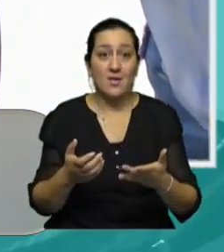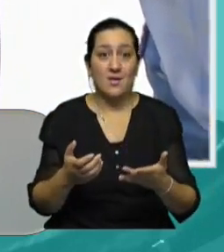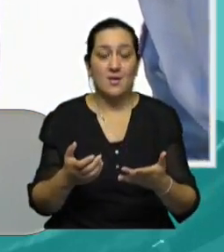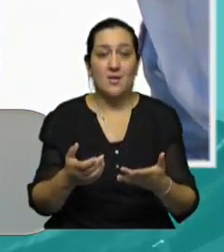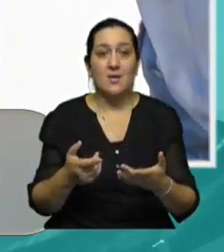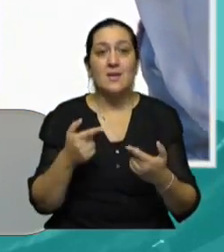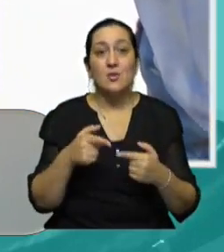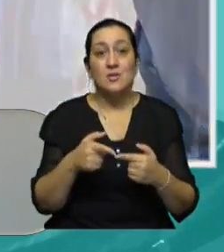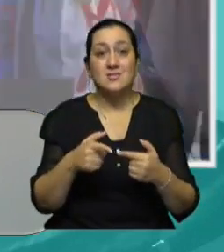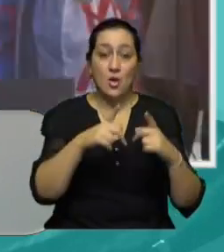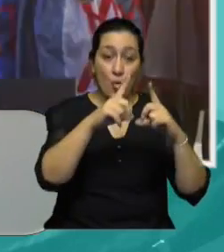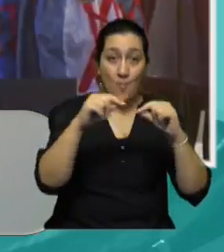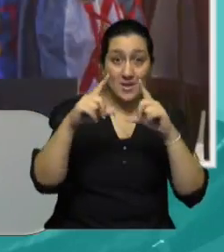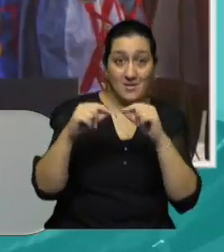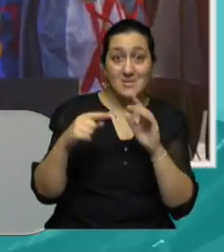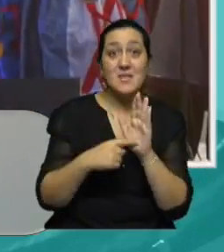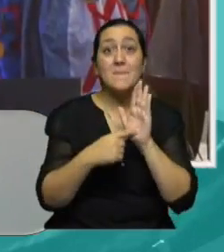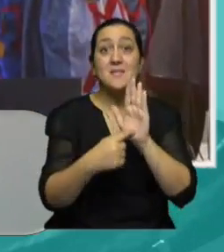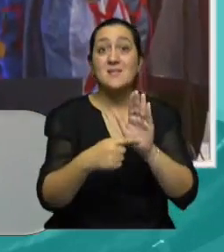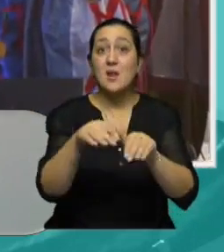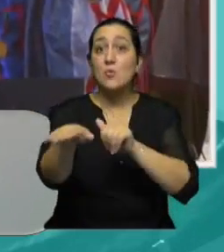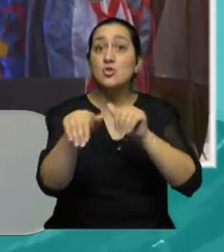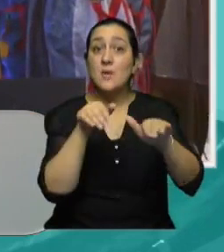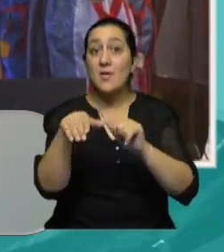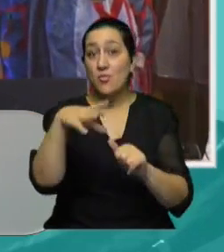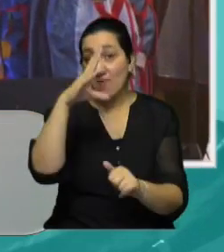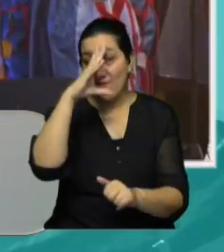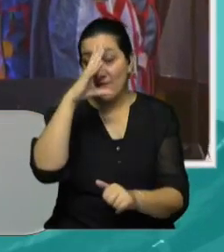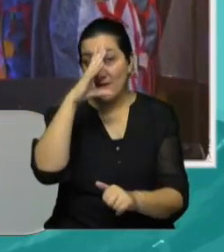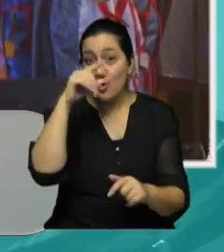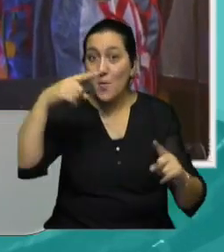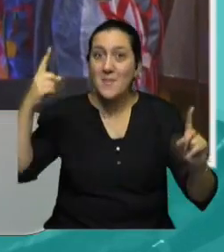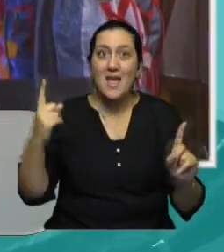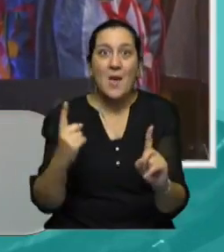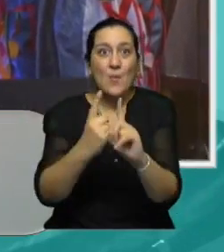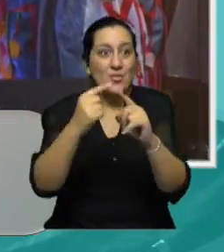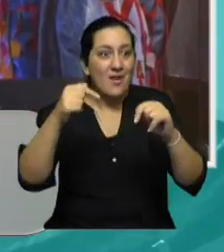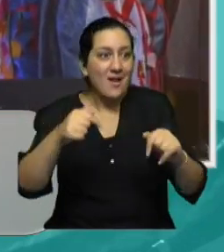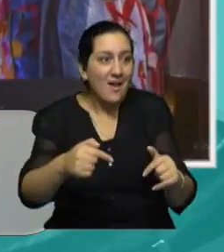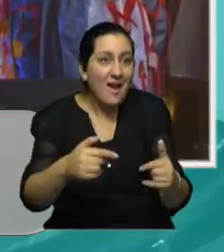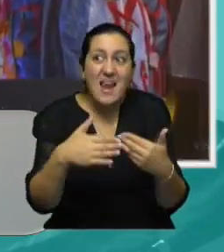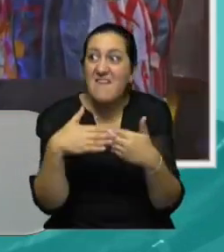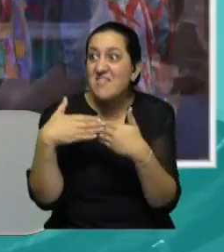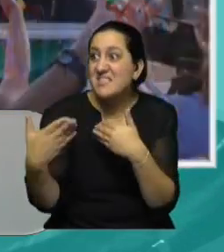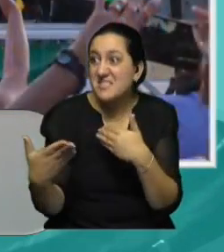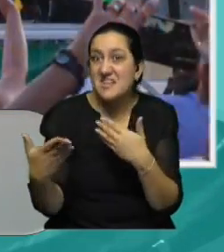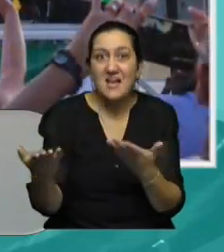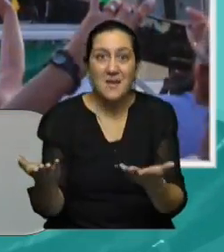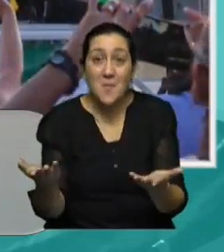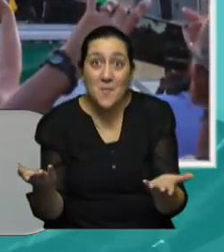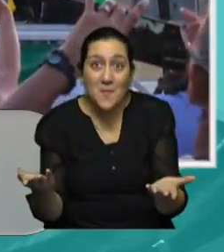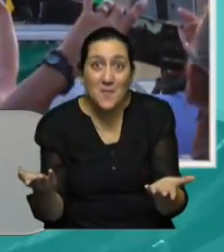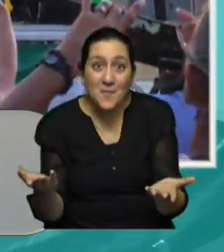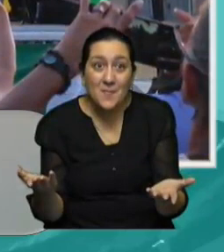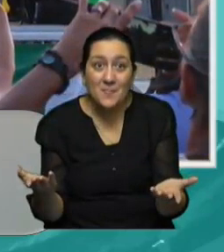Y que a raíz de esa cooperativa se presentan al llamado ahora en febrero, y hoy me la encuentro acá, a la vecina de Casavalle. Entonces,